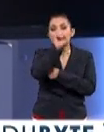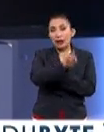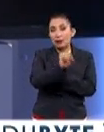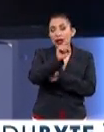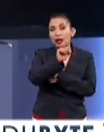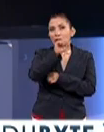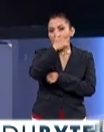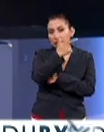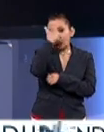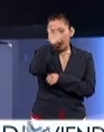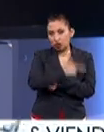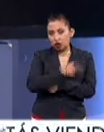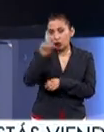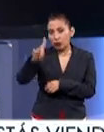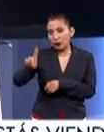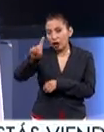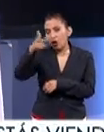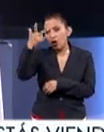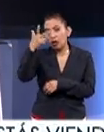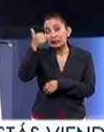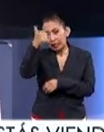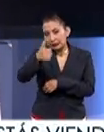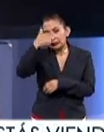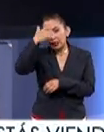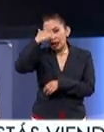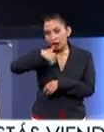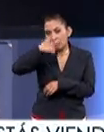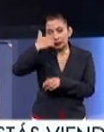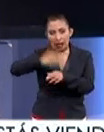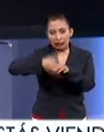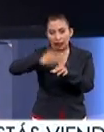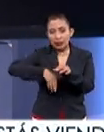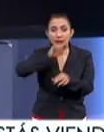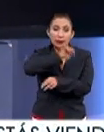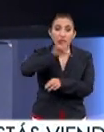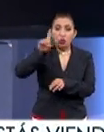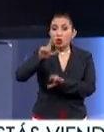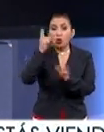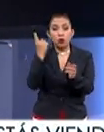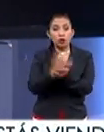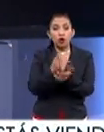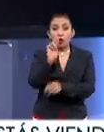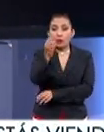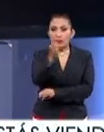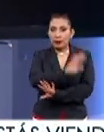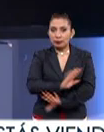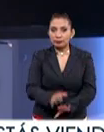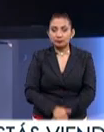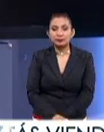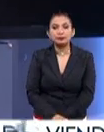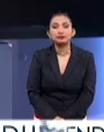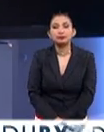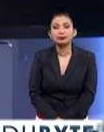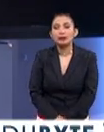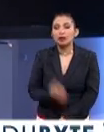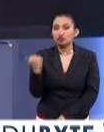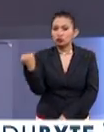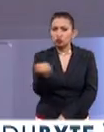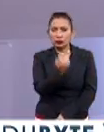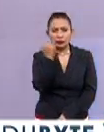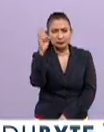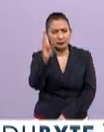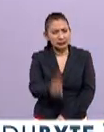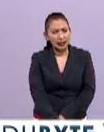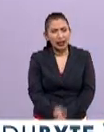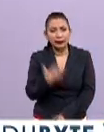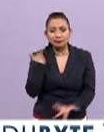sábados a las 7 de la noche, los domingos a las 6, sábados y domingos de noviembre. Pues que haya mucho éxito, muchachos.